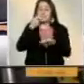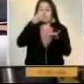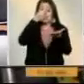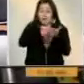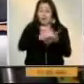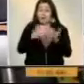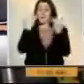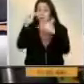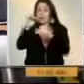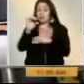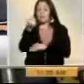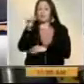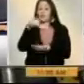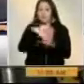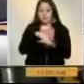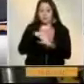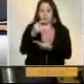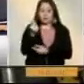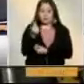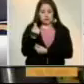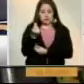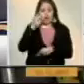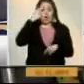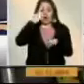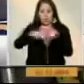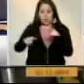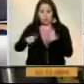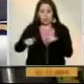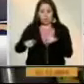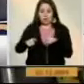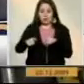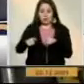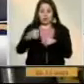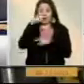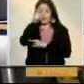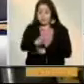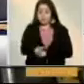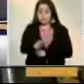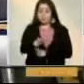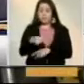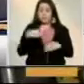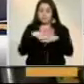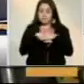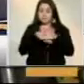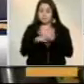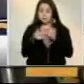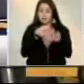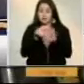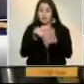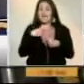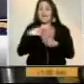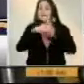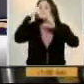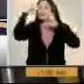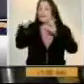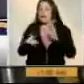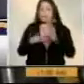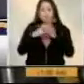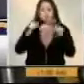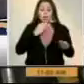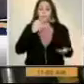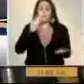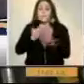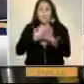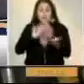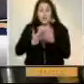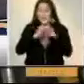establece la ley, 10.000 bolívares. Y luego se establece allí que el usuario, el depositante, conserva todo el derecho para seguir